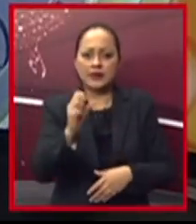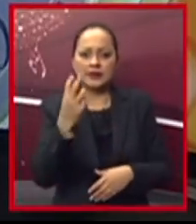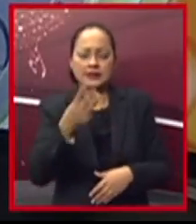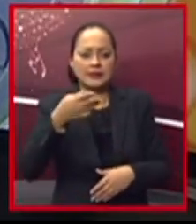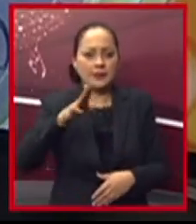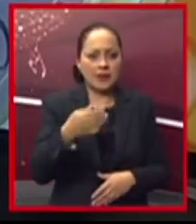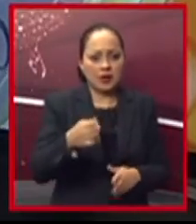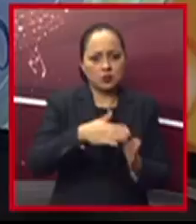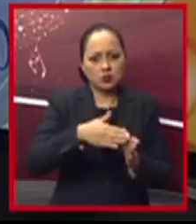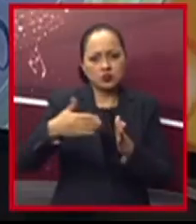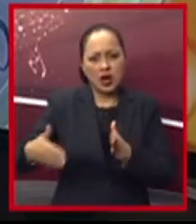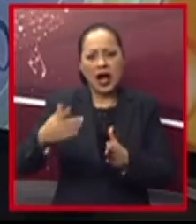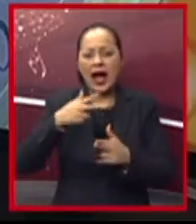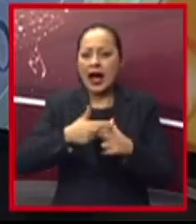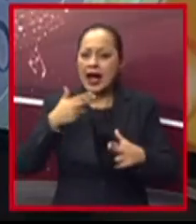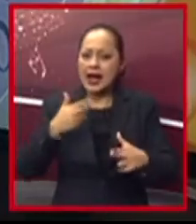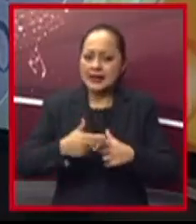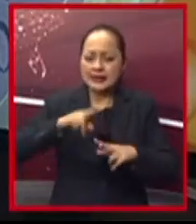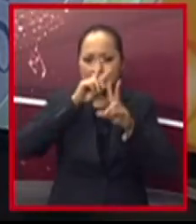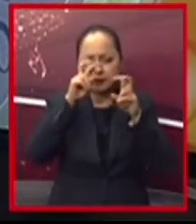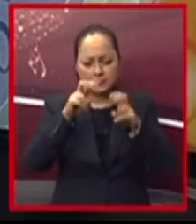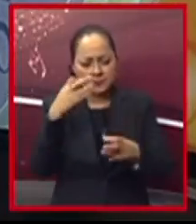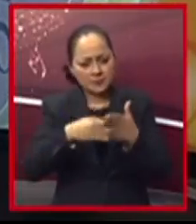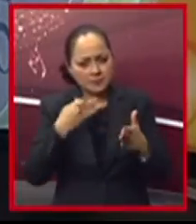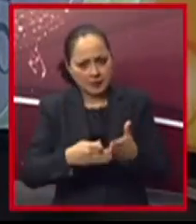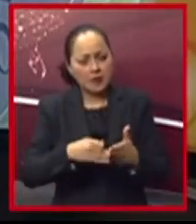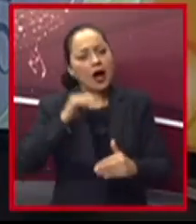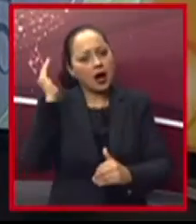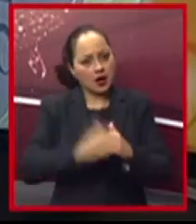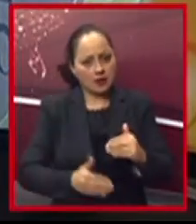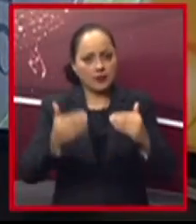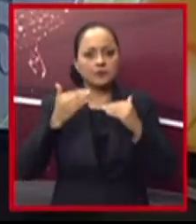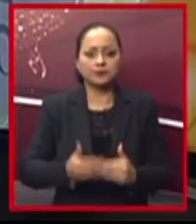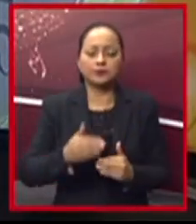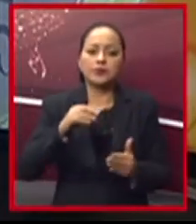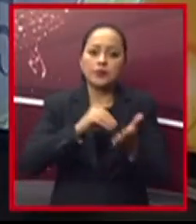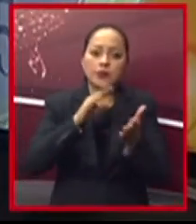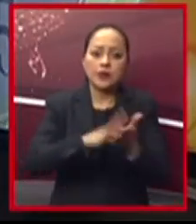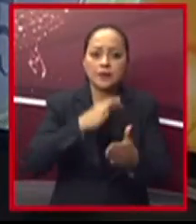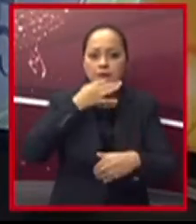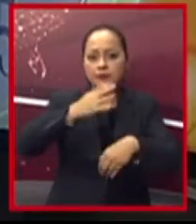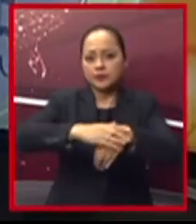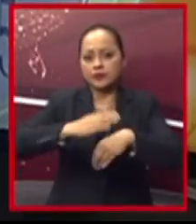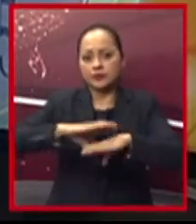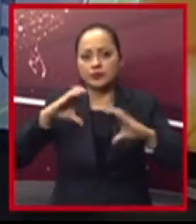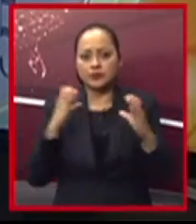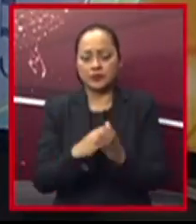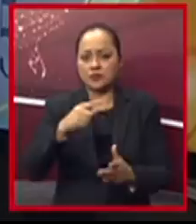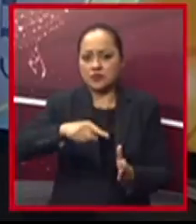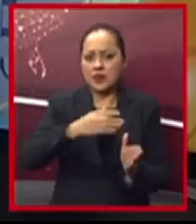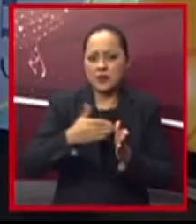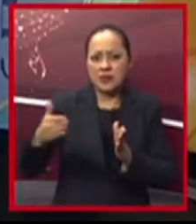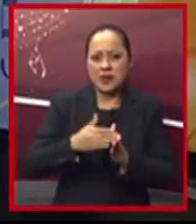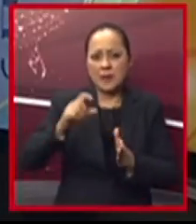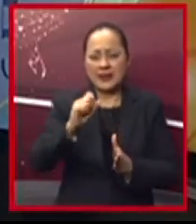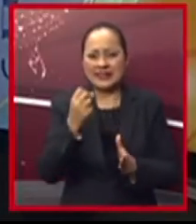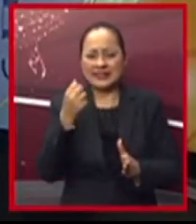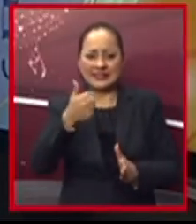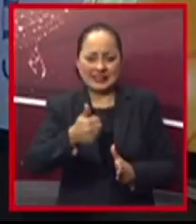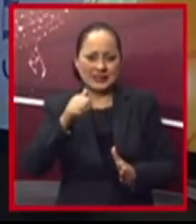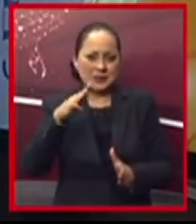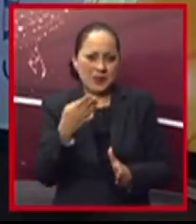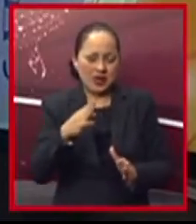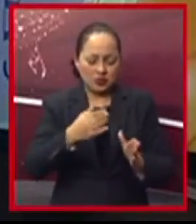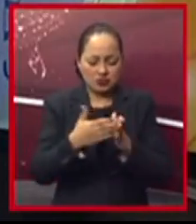de mayo, concluyendo, y una vez resueltos los asuntos legislativos, que establezca la convocatoria sin que pueda exceder del 26 de mayo.